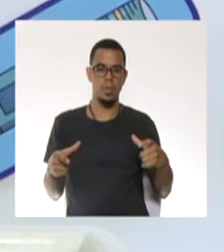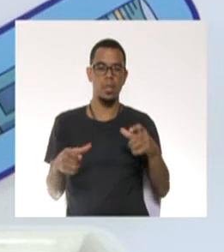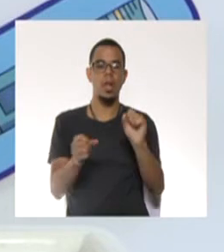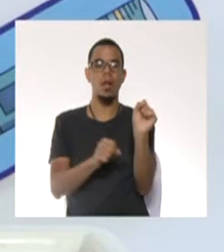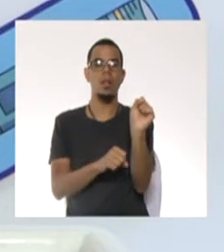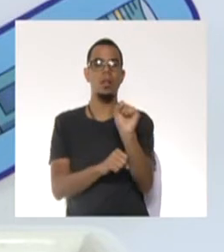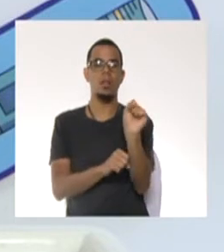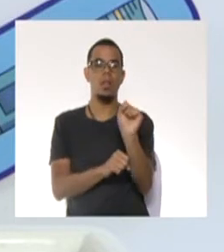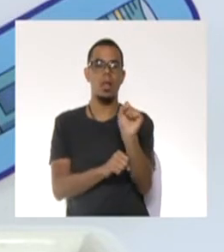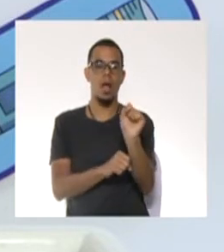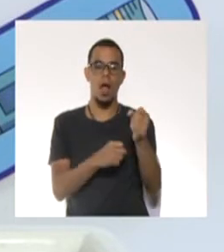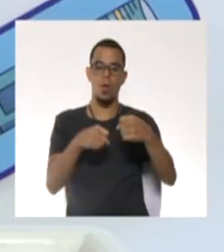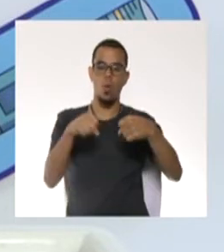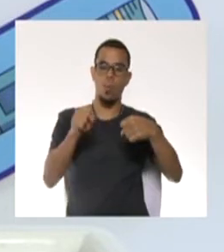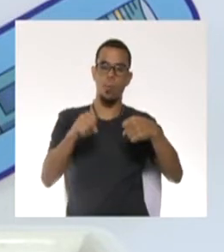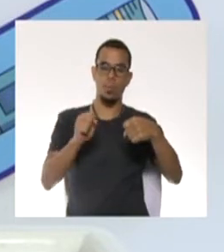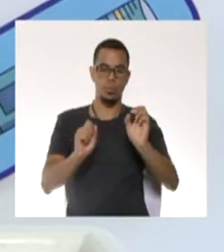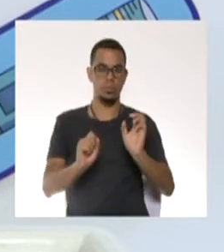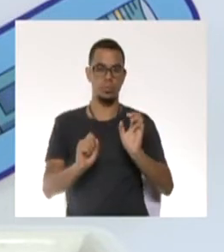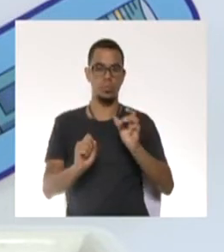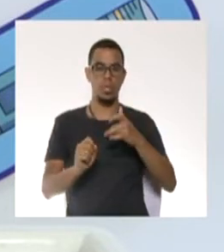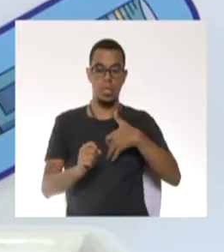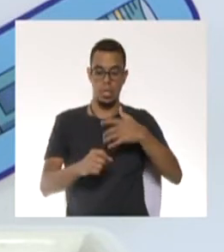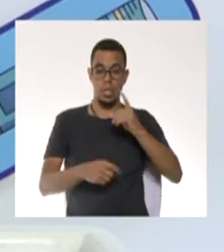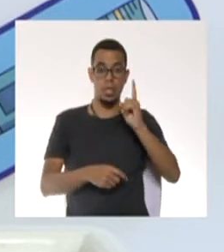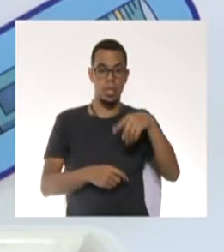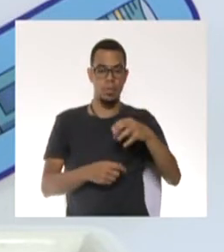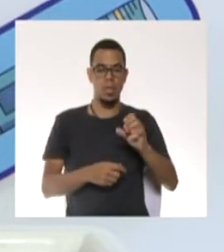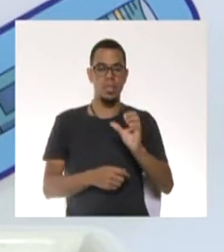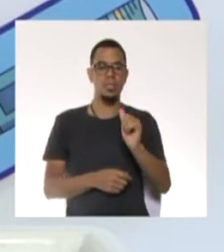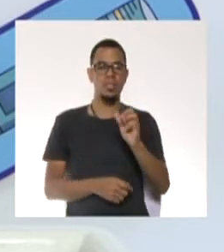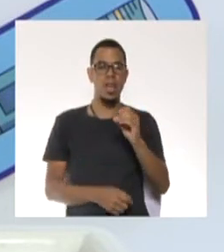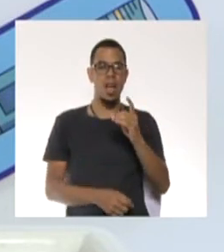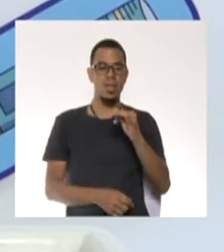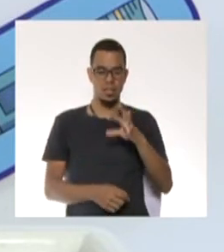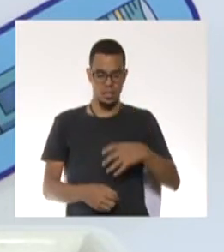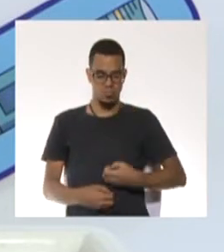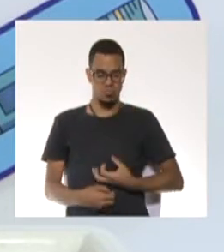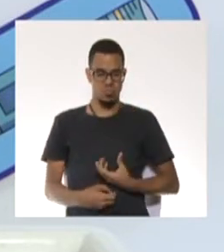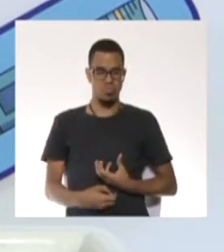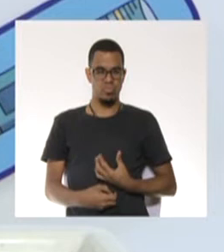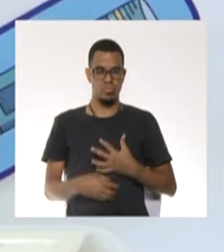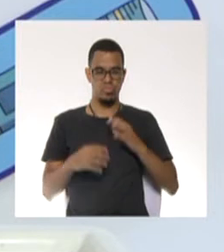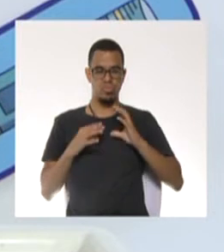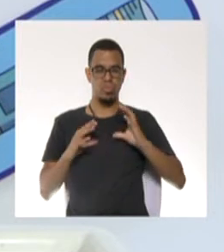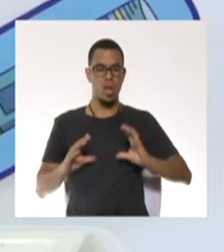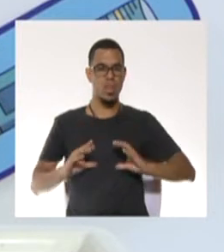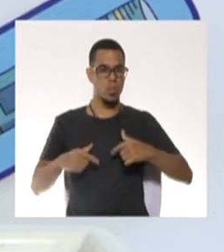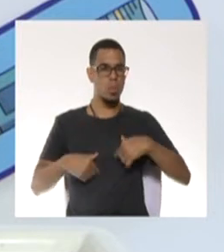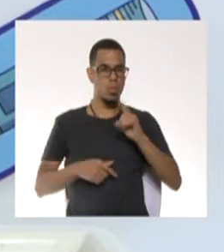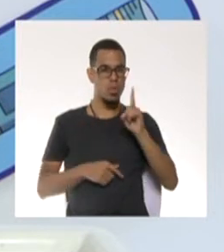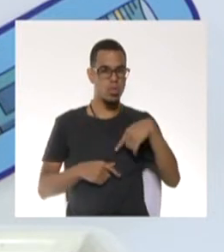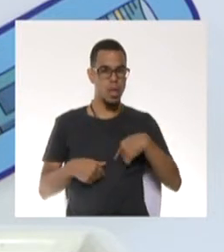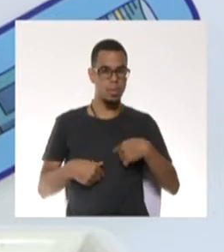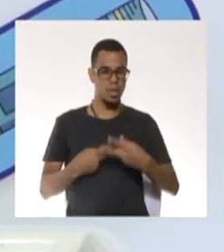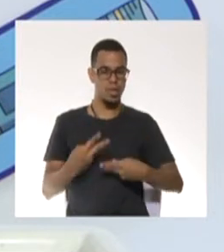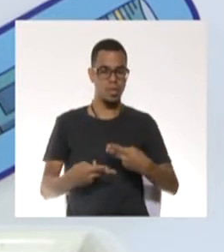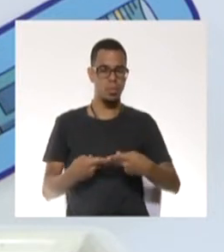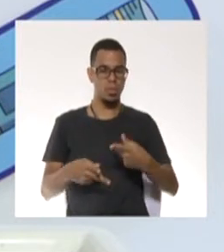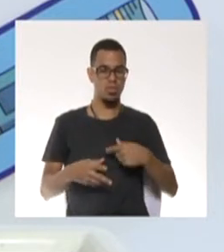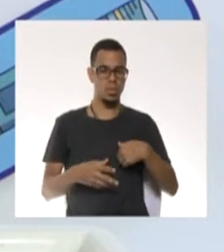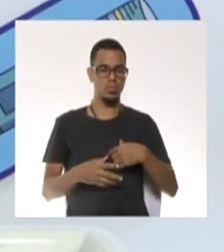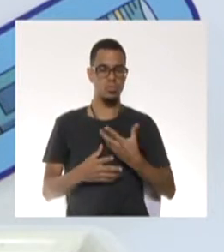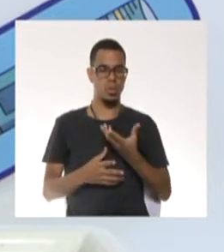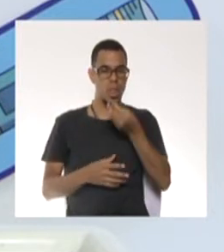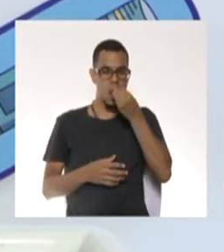el ácido clorhídrico que está en nuestro organismo en el estómago, que es parte del proceso digestivo. Ahora, el día de hoy